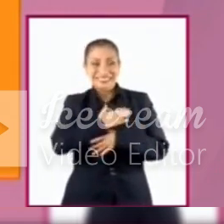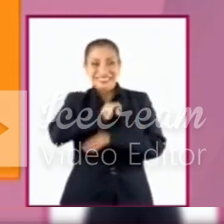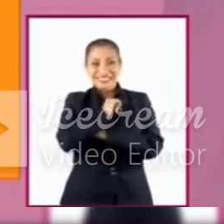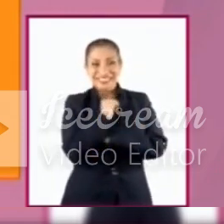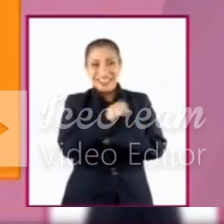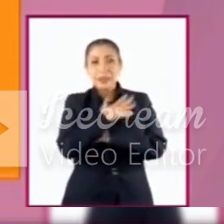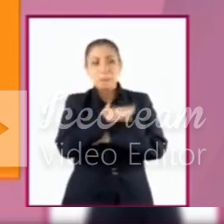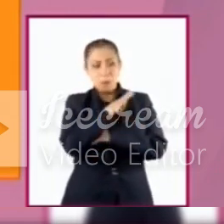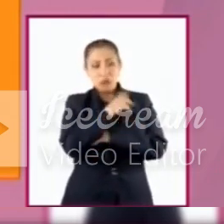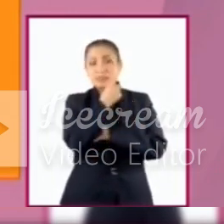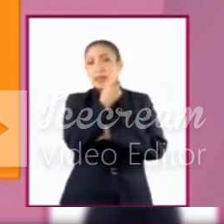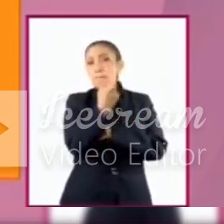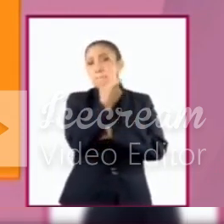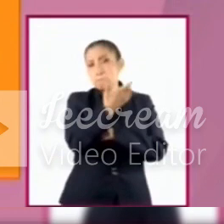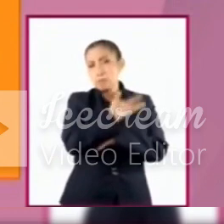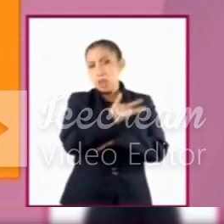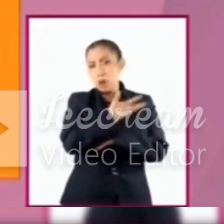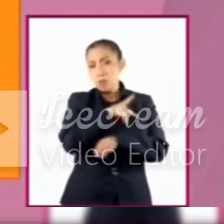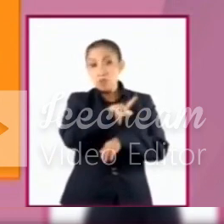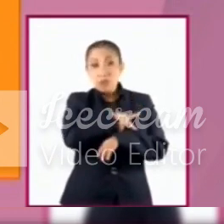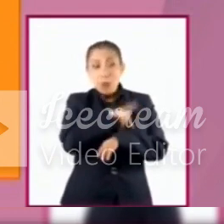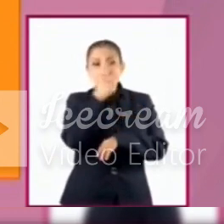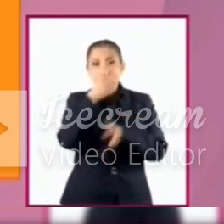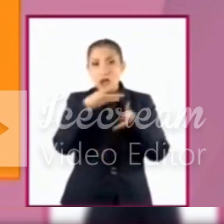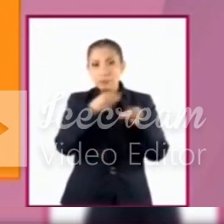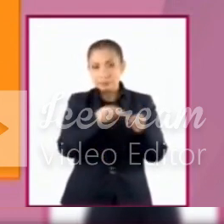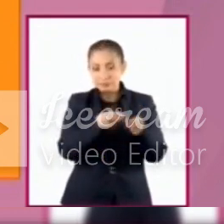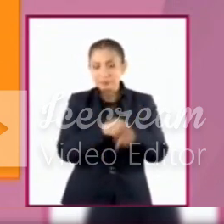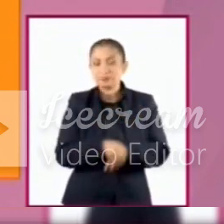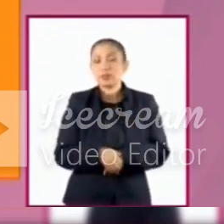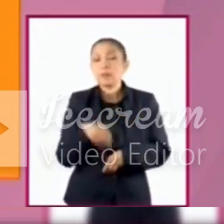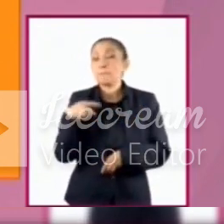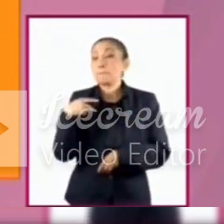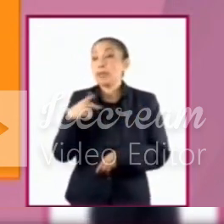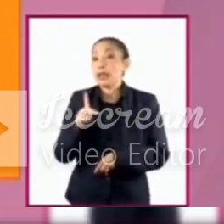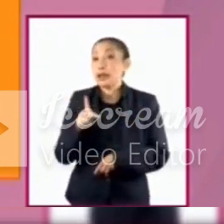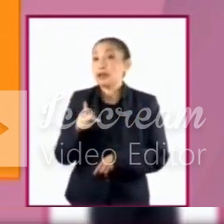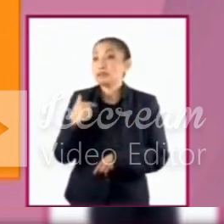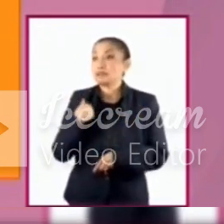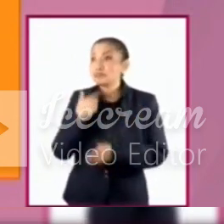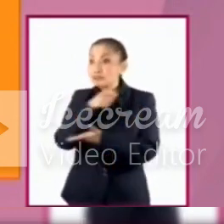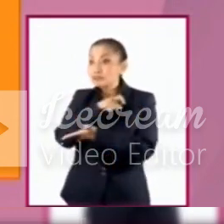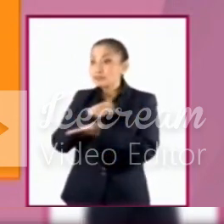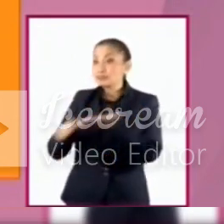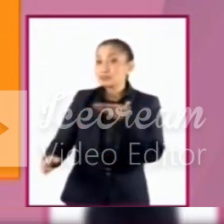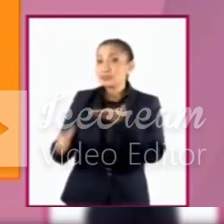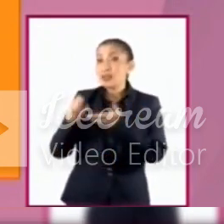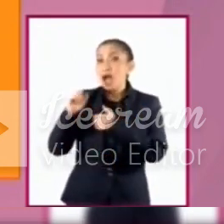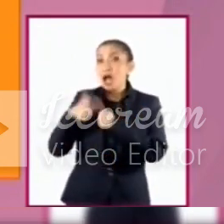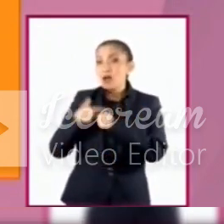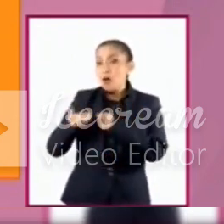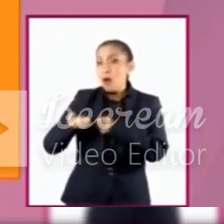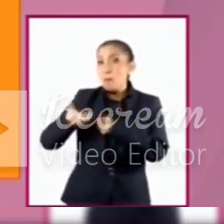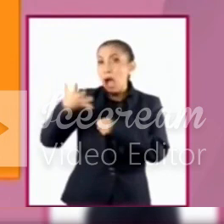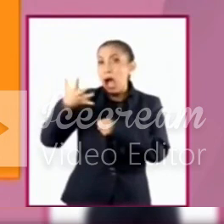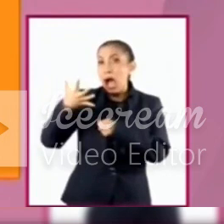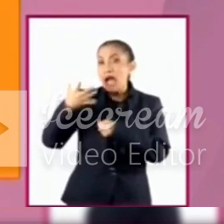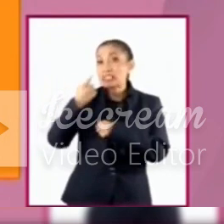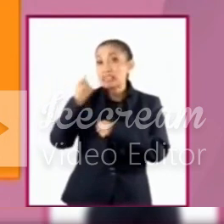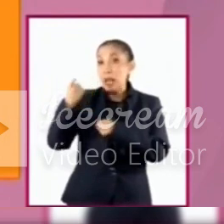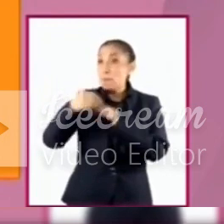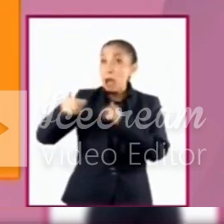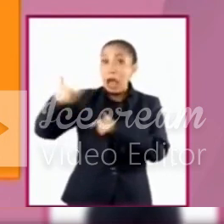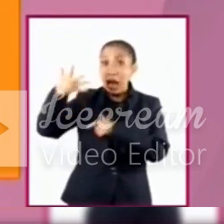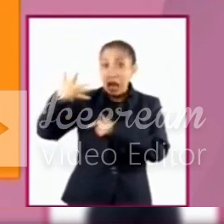decir, disponemos de 100 pesos propios para gastar. Sin embargo, si compramos algo que cuesta más de